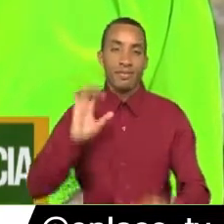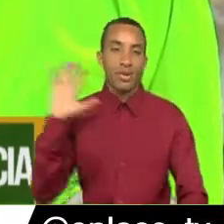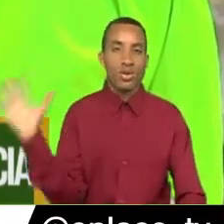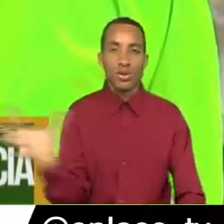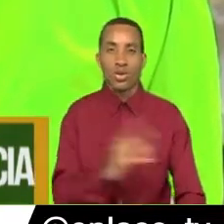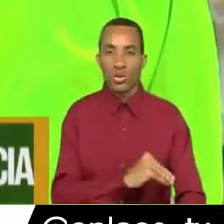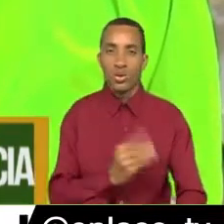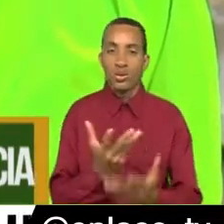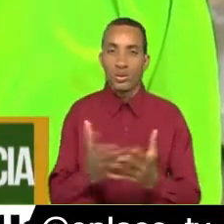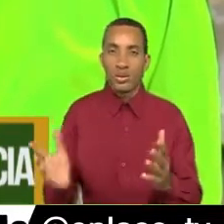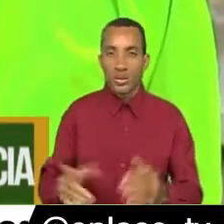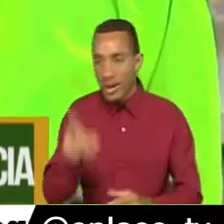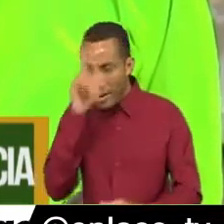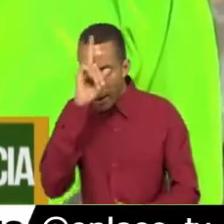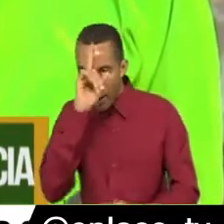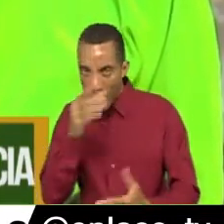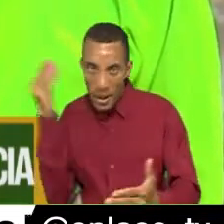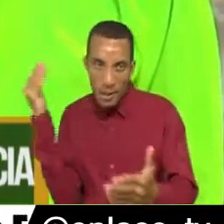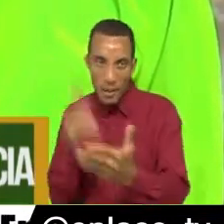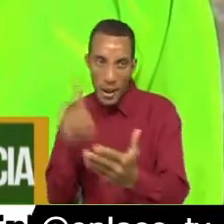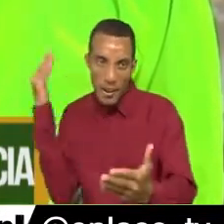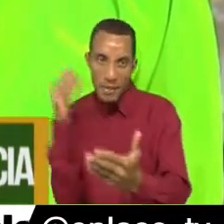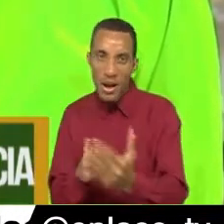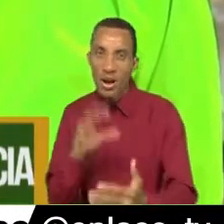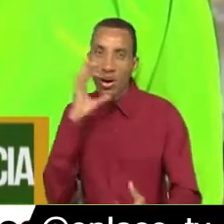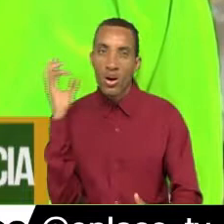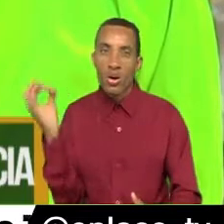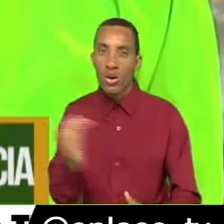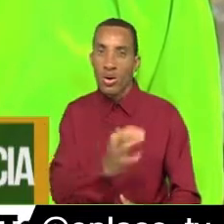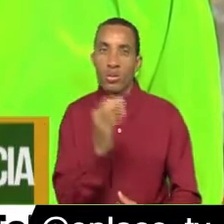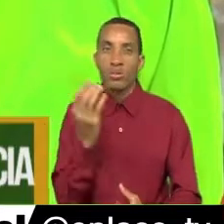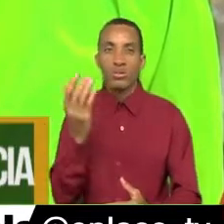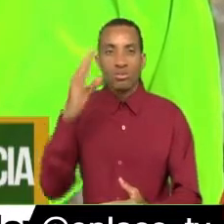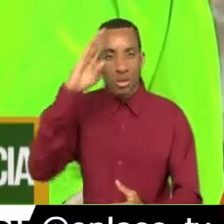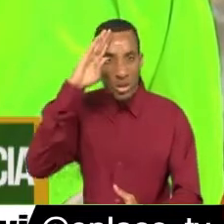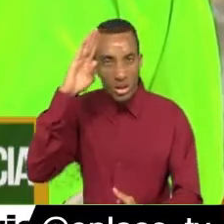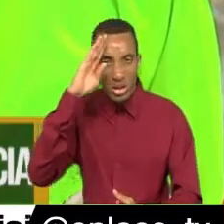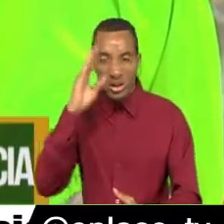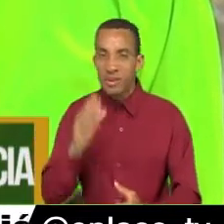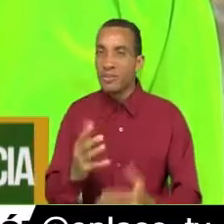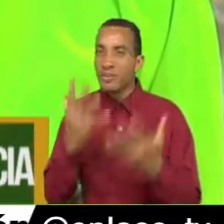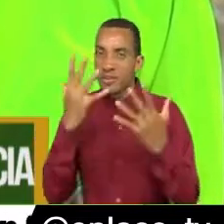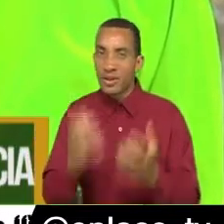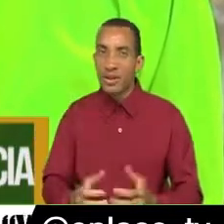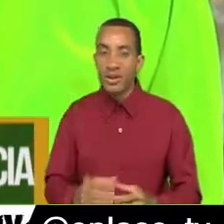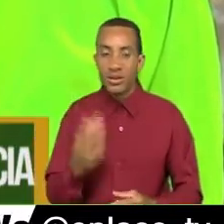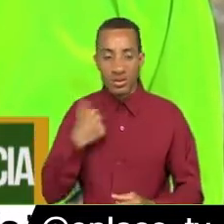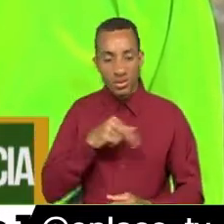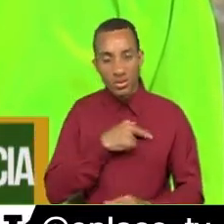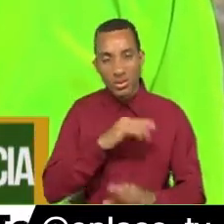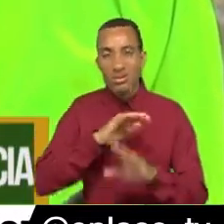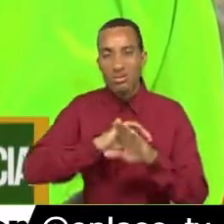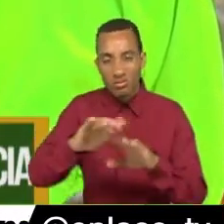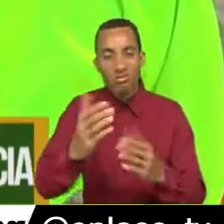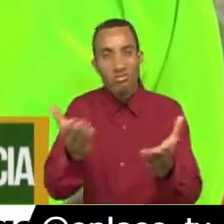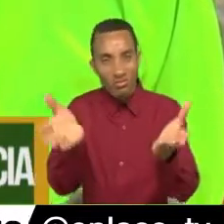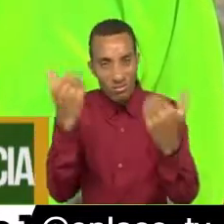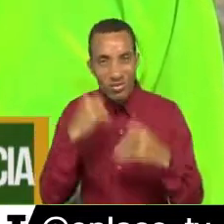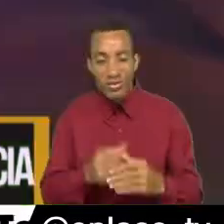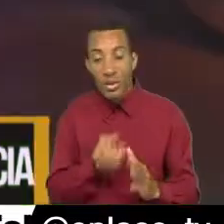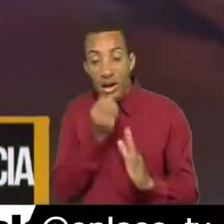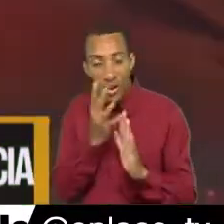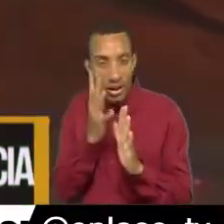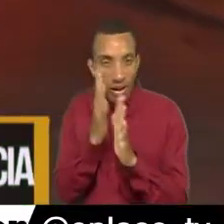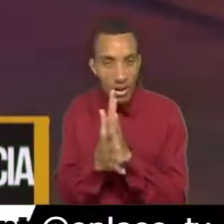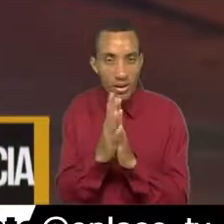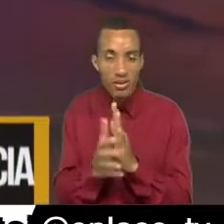hechos delictivos que vienen sucediendo contra nuestros hombres y hacemos una invitación a que nos informen, a que tengan pendiente de que estos